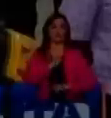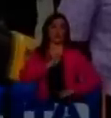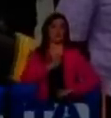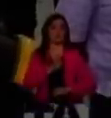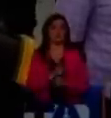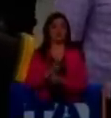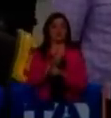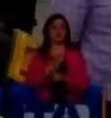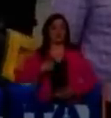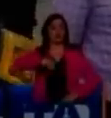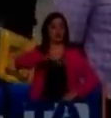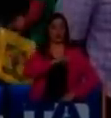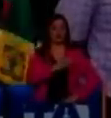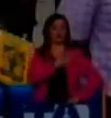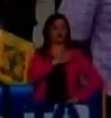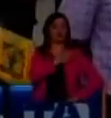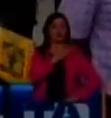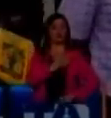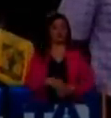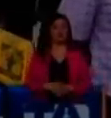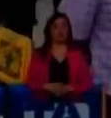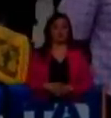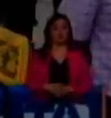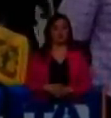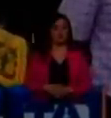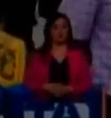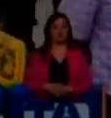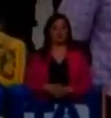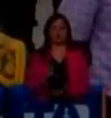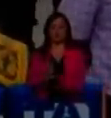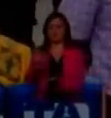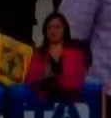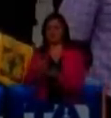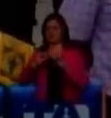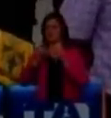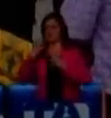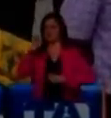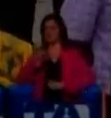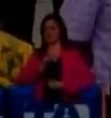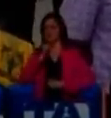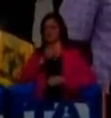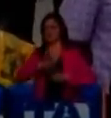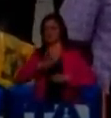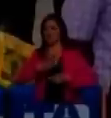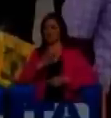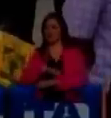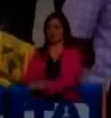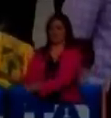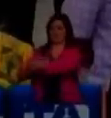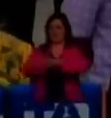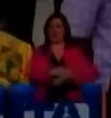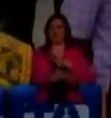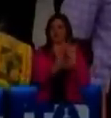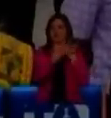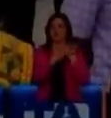dueños. Nosotros estamos confiados que vamos a esclarecer y vamos a identificar y poner a orden de la justicia a